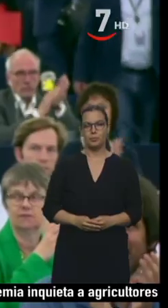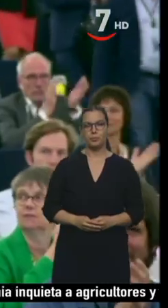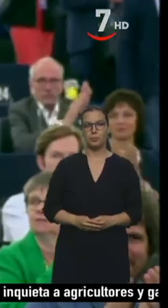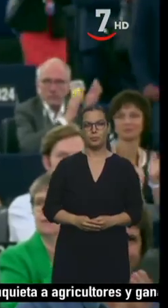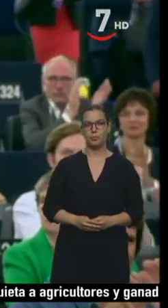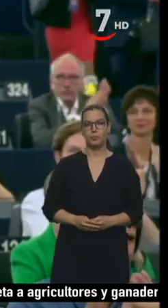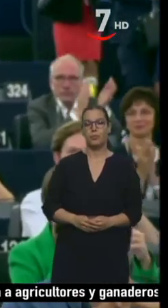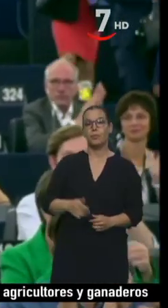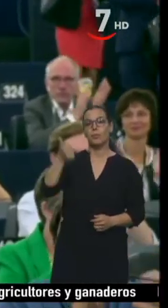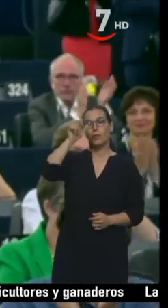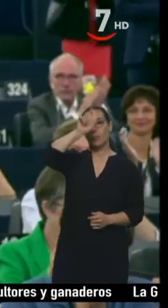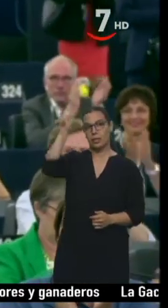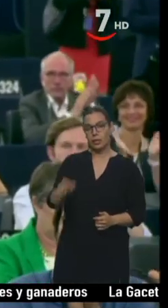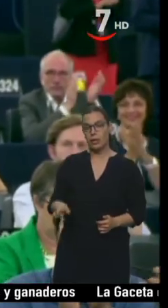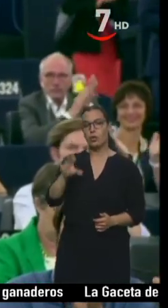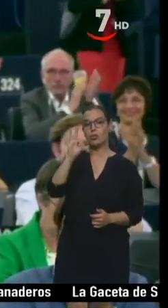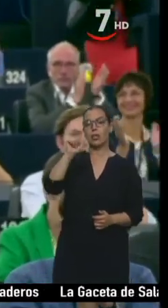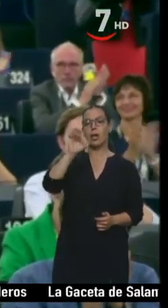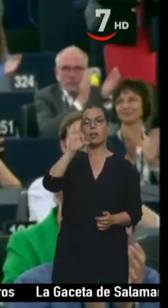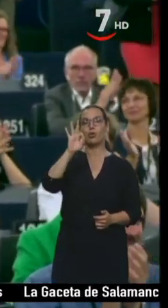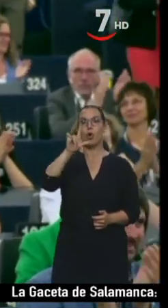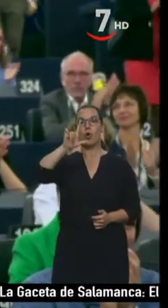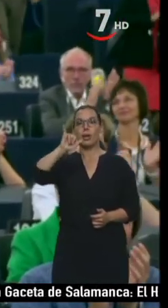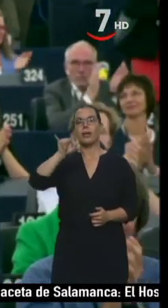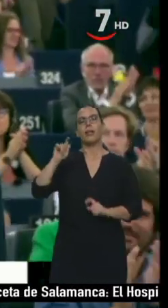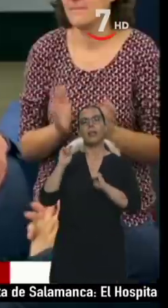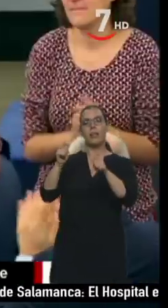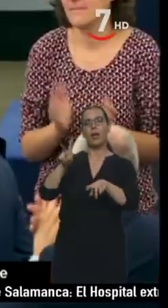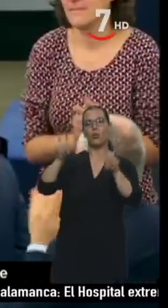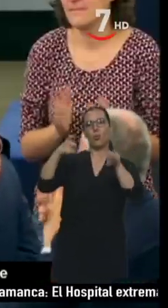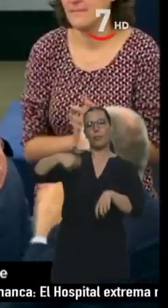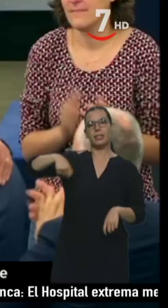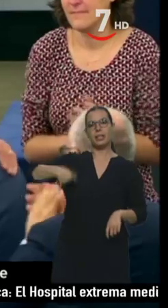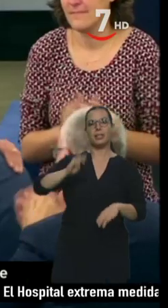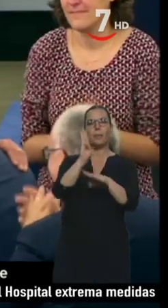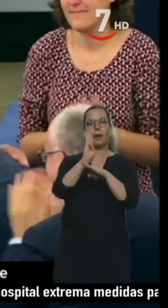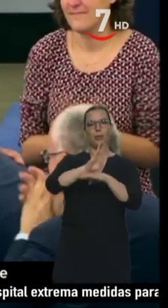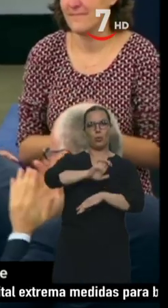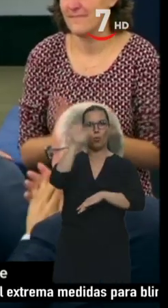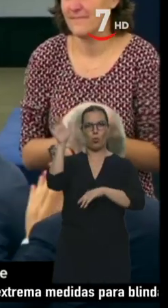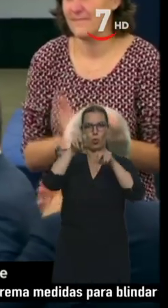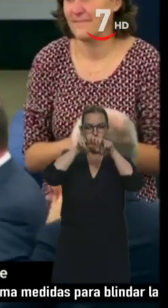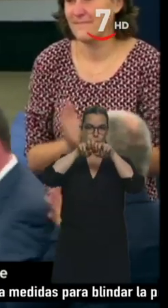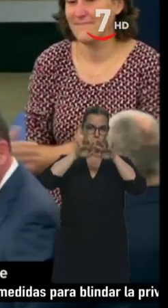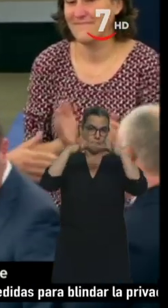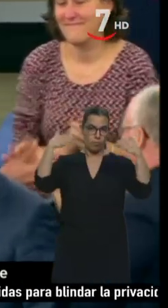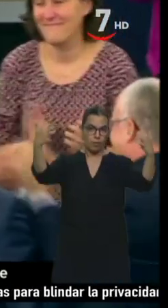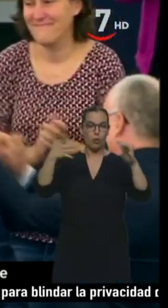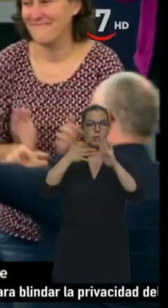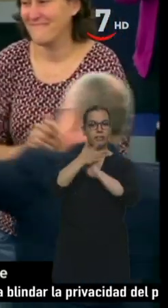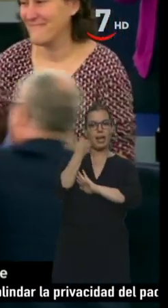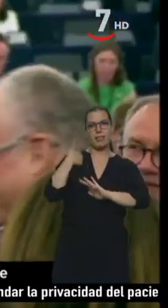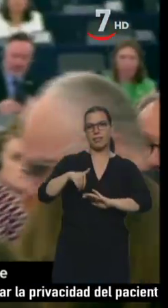El italiano David Maria Sassoli se ha convertido en el nuevo presidente del Parlamento Europeo, con lo que culmina el proceso de